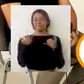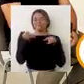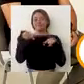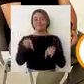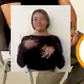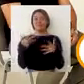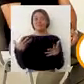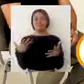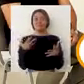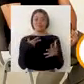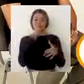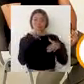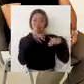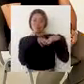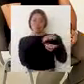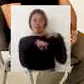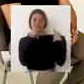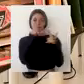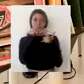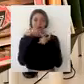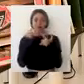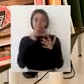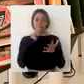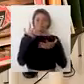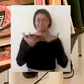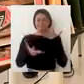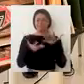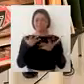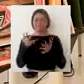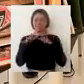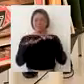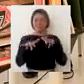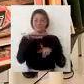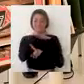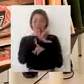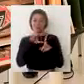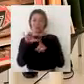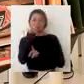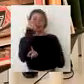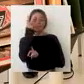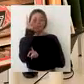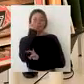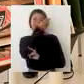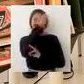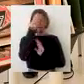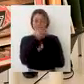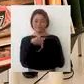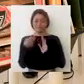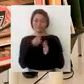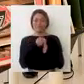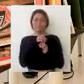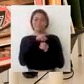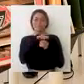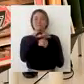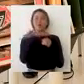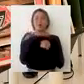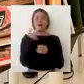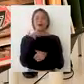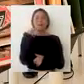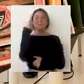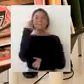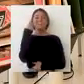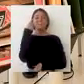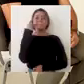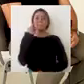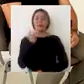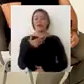la Tertulia Cueva de Letras. Hoy la Secretaría de Cultura de Pereira y la Biblioteca Pública de Pereira les quiere dar